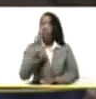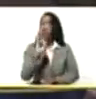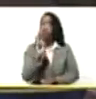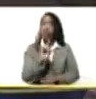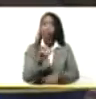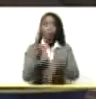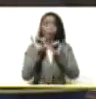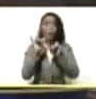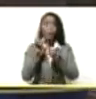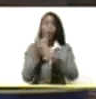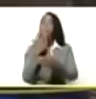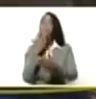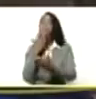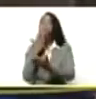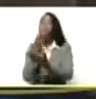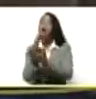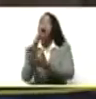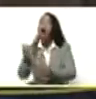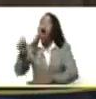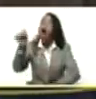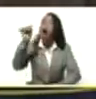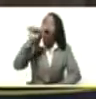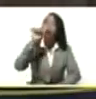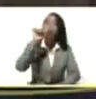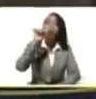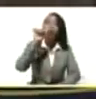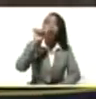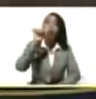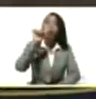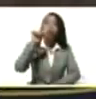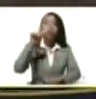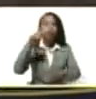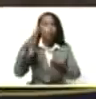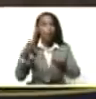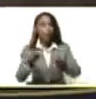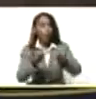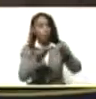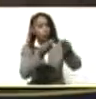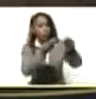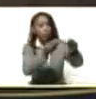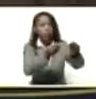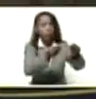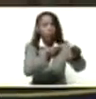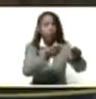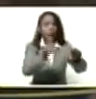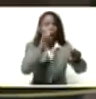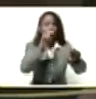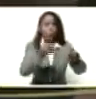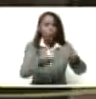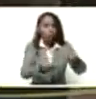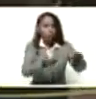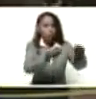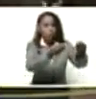hay que seguir convocando a nuestro pueblo el 2021 también fue un año